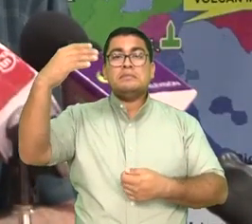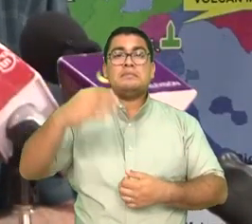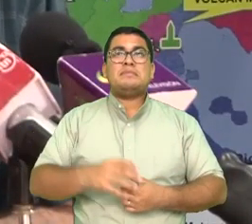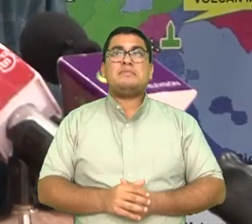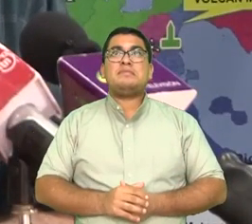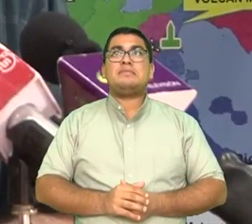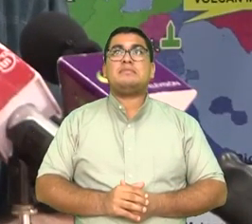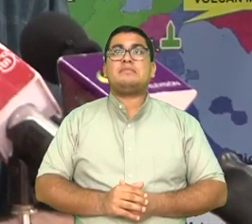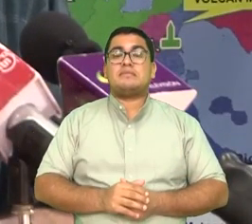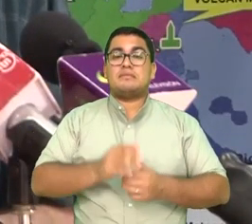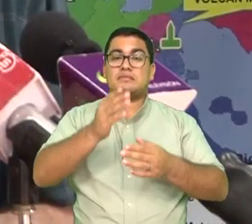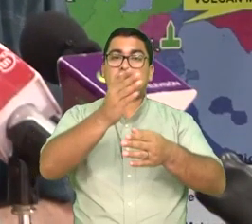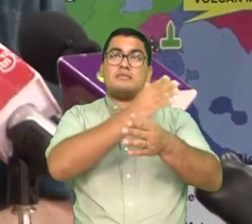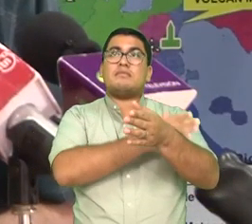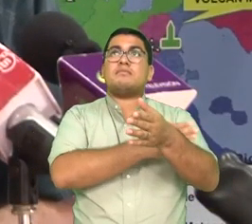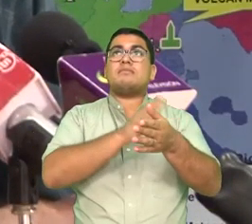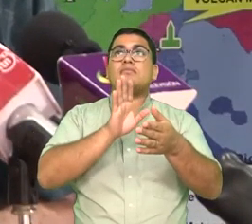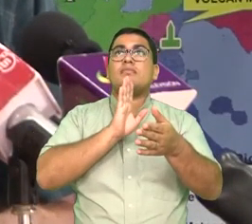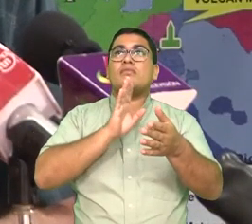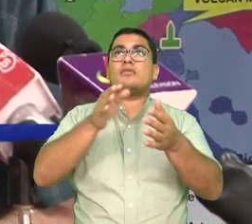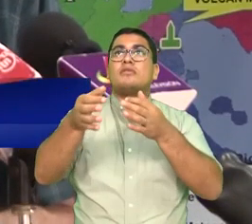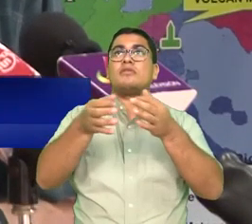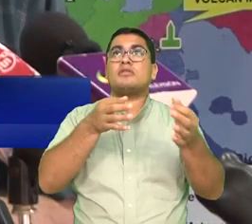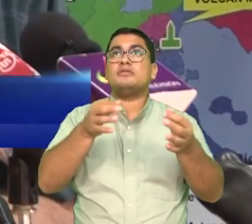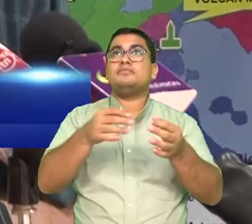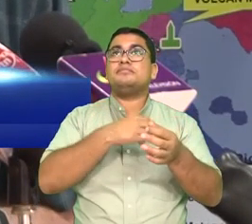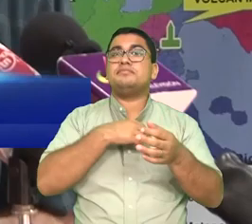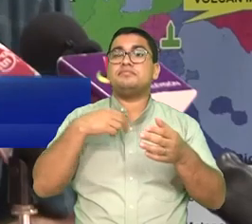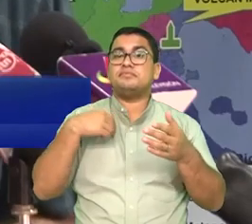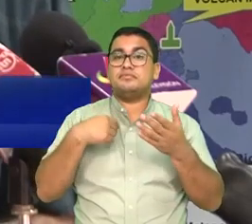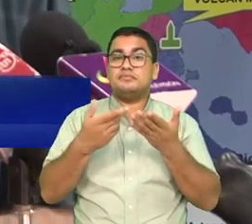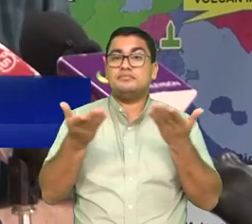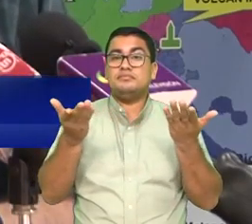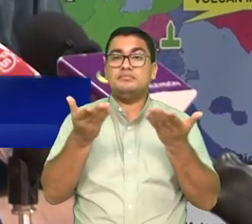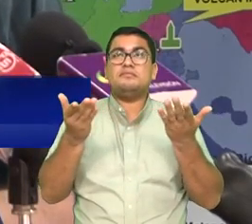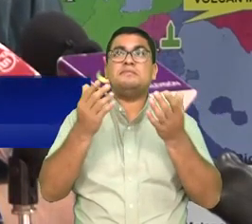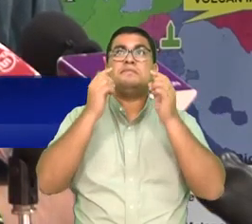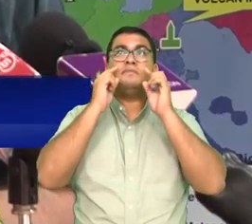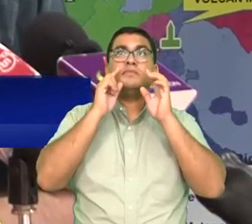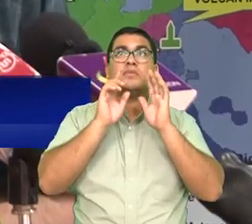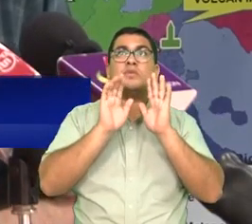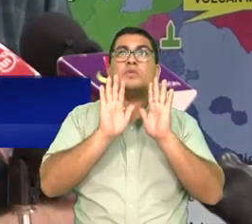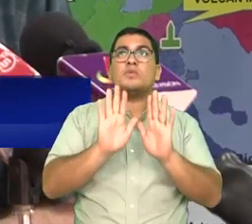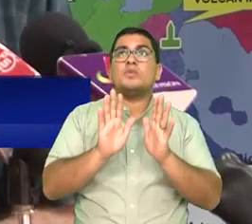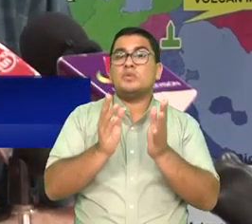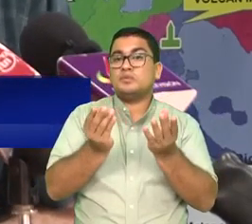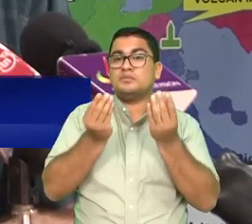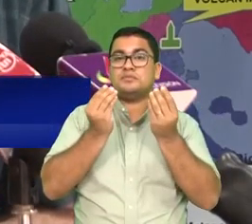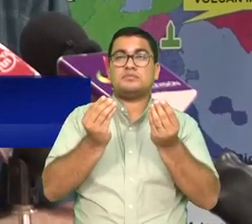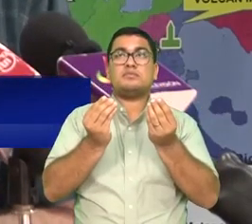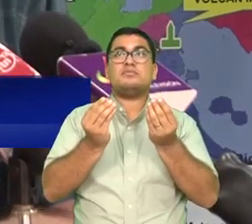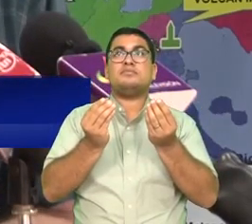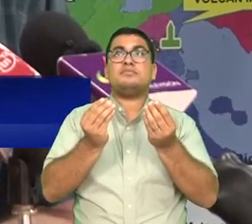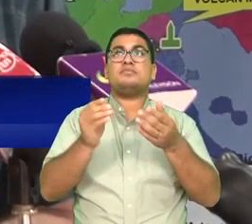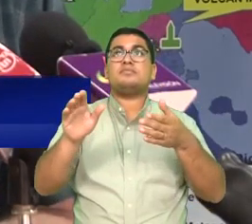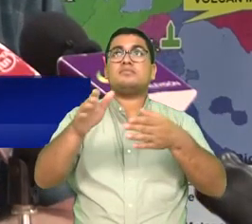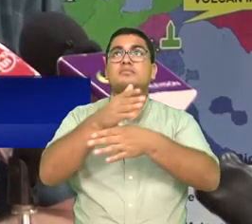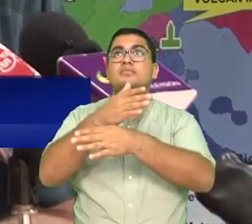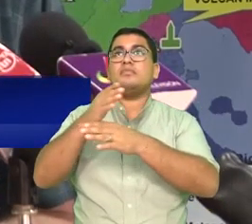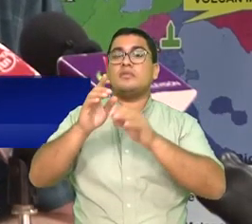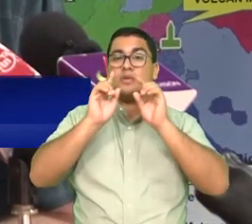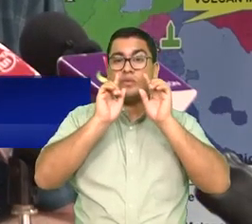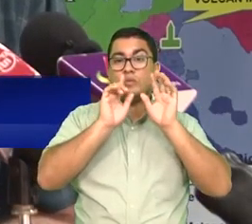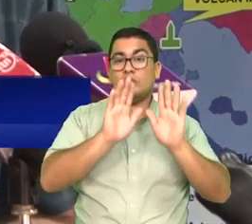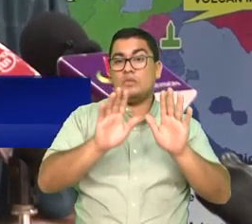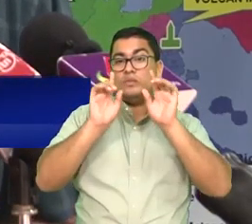Lógicamente, como hemos hablado siempre, lo tenemos que hacer de una manera prudente, llevando todos los cuidados, porque